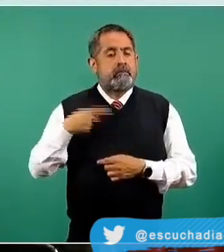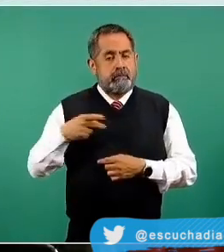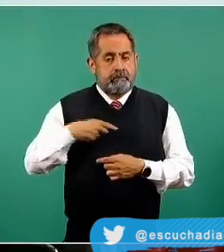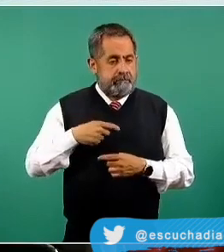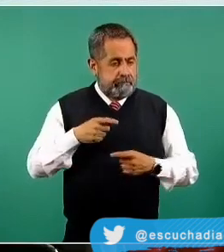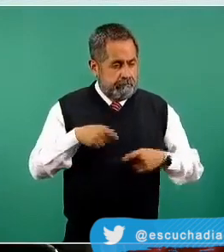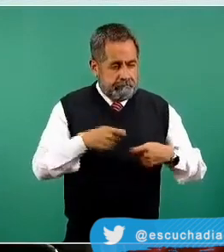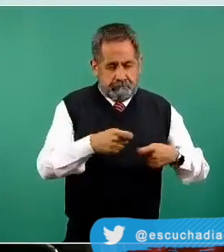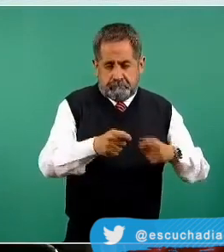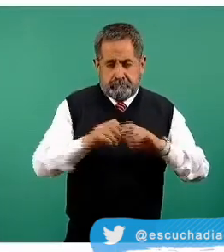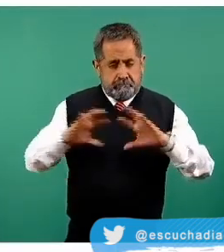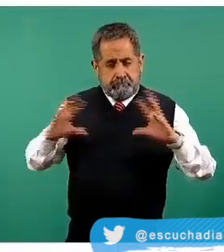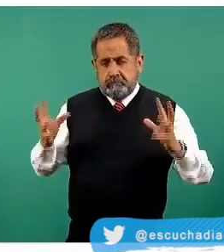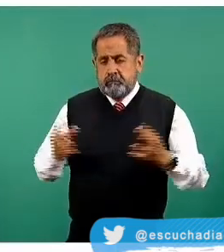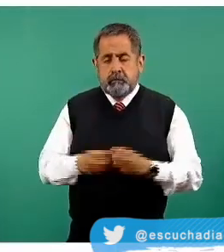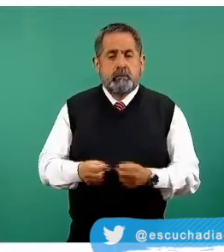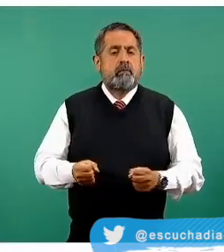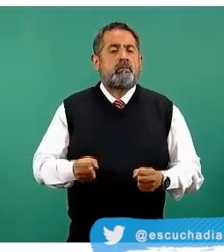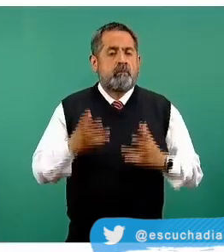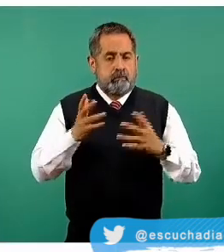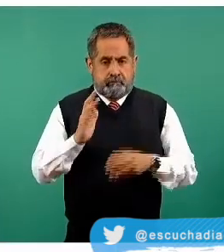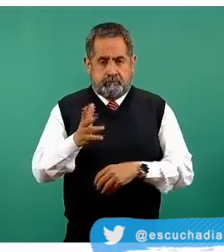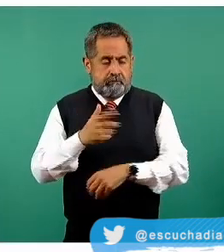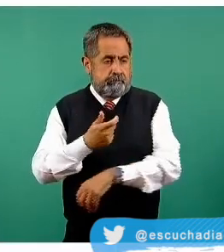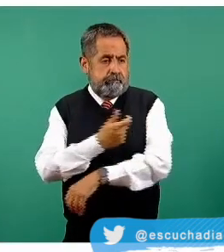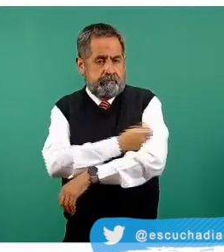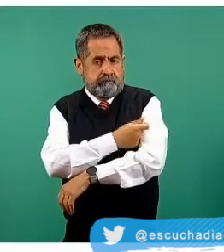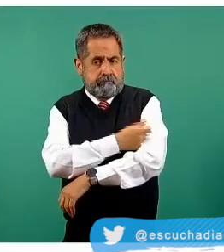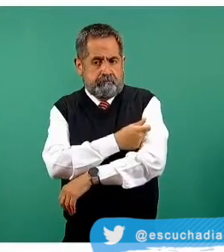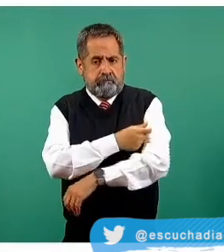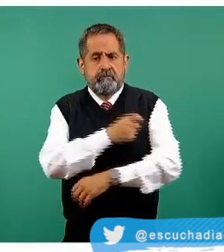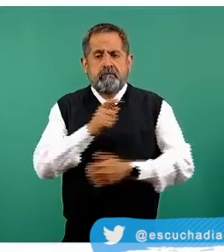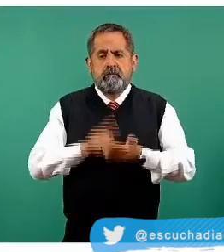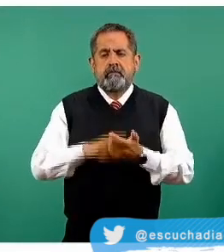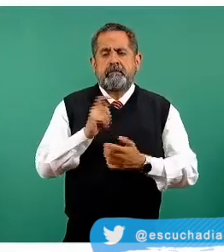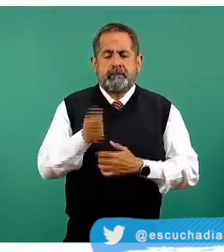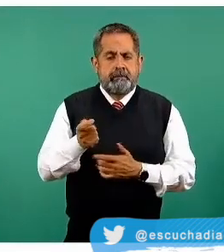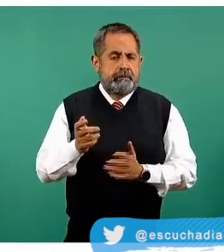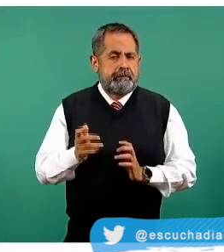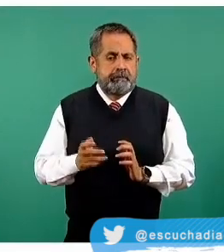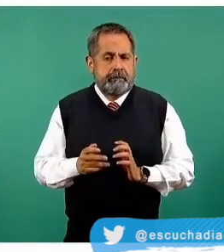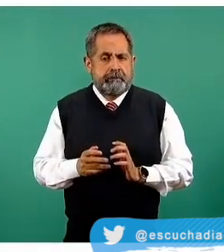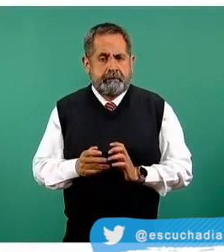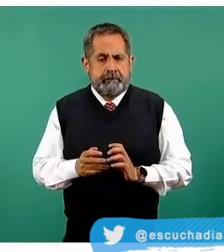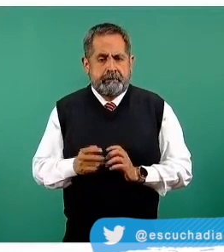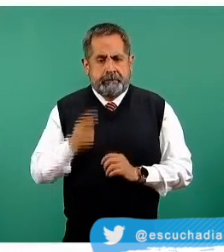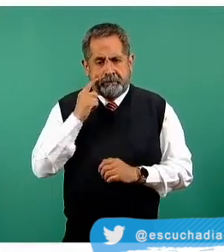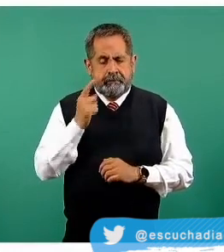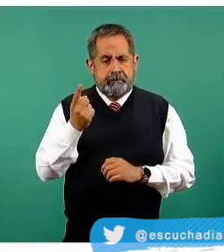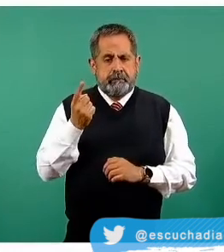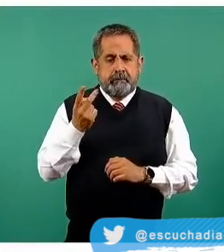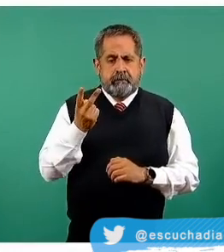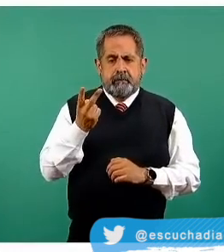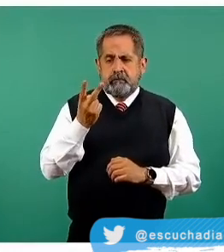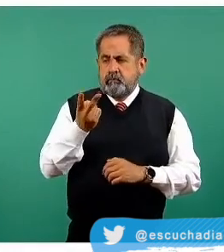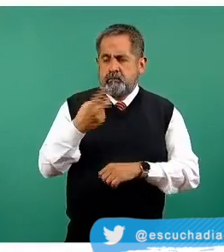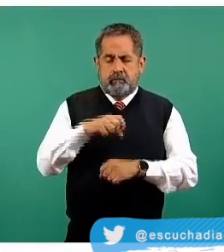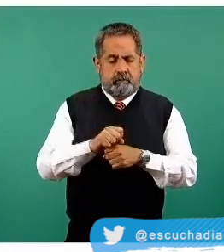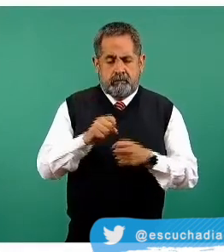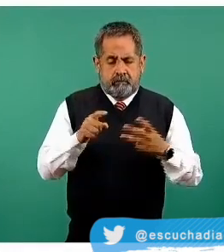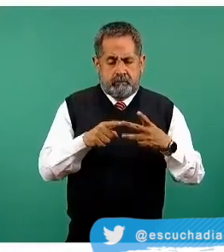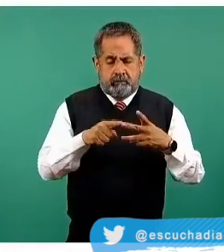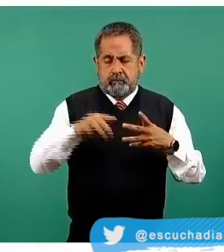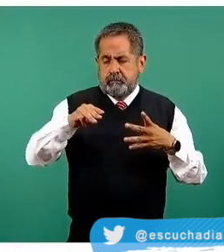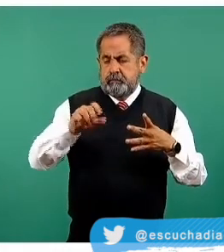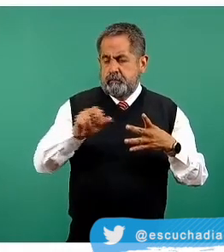aplicadas acumuladas. Vemos cómo desde que inició prácticamente a la segunda semana de marzo a tener un